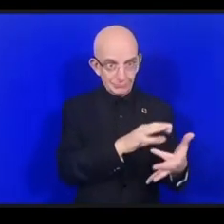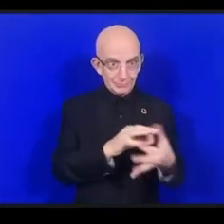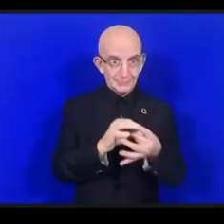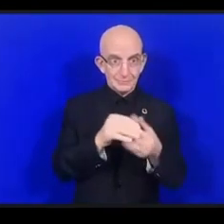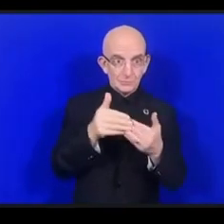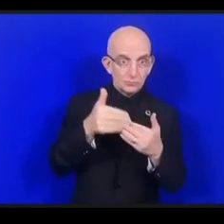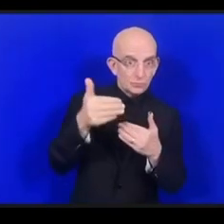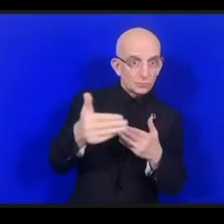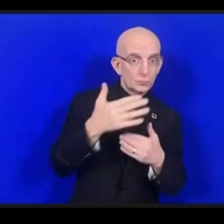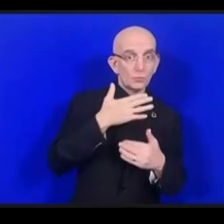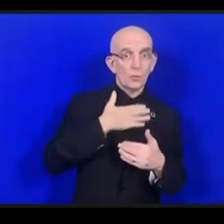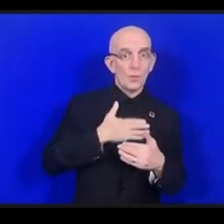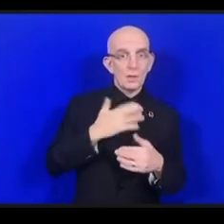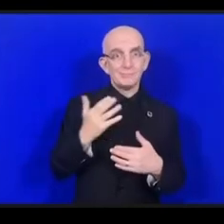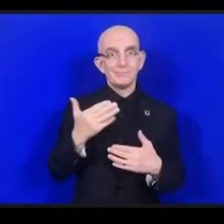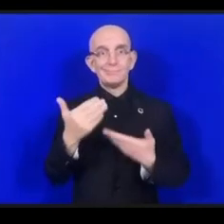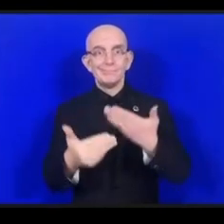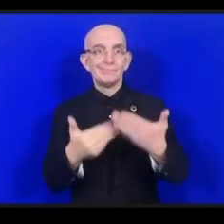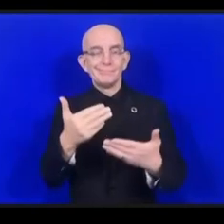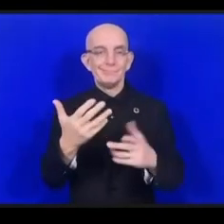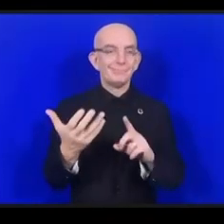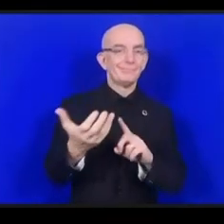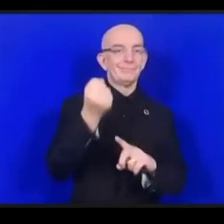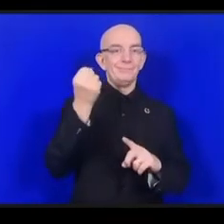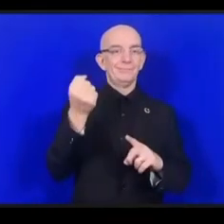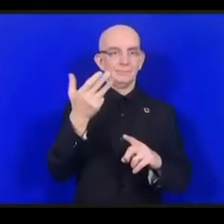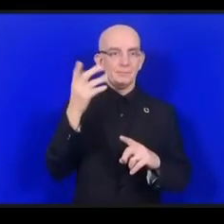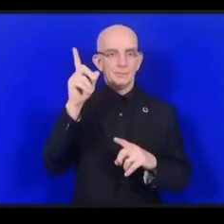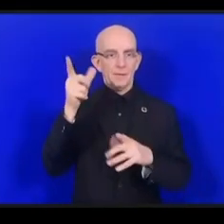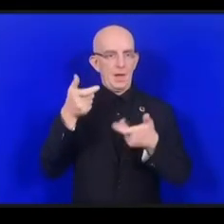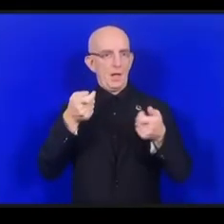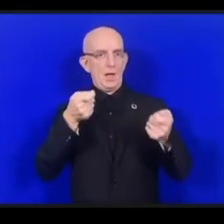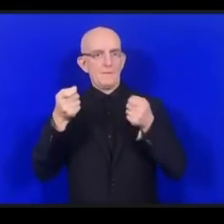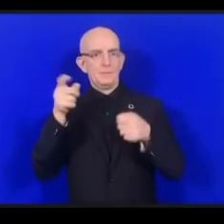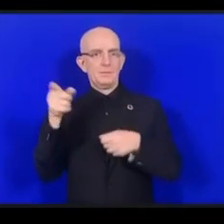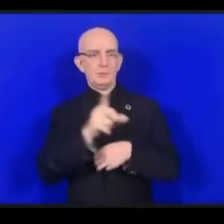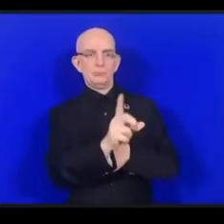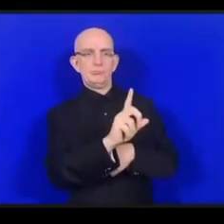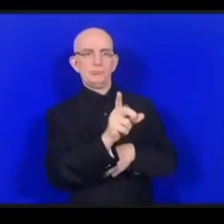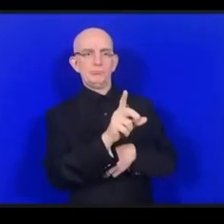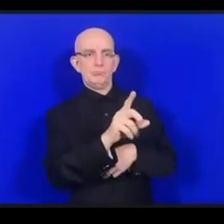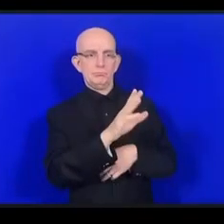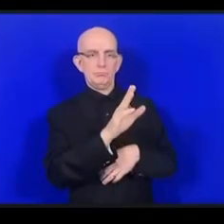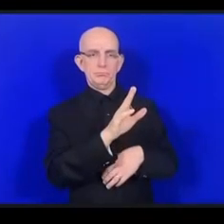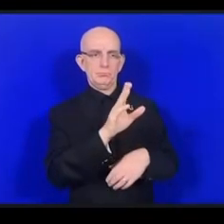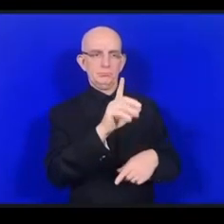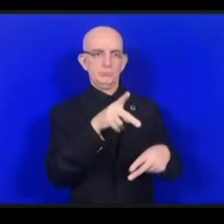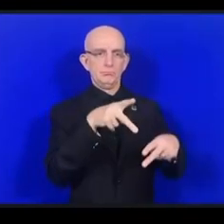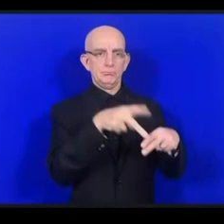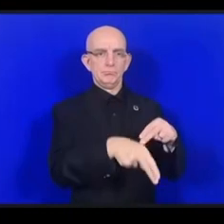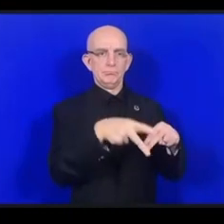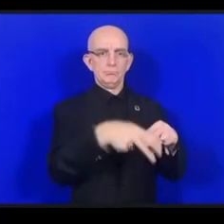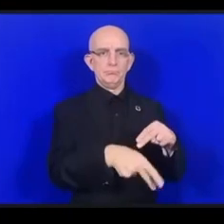y Y qué puede ocurrir si hacen algo que los gobiernos no